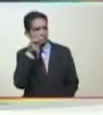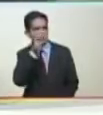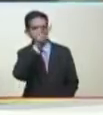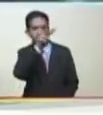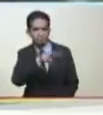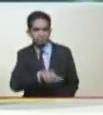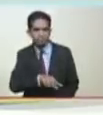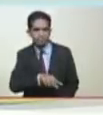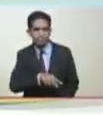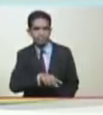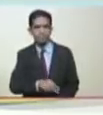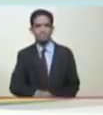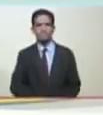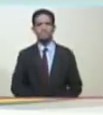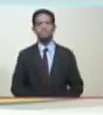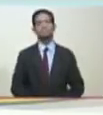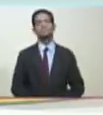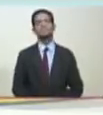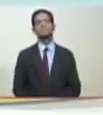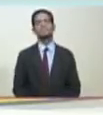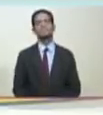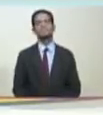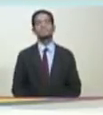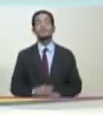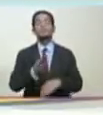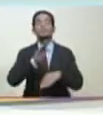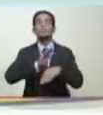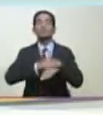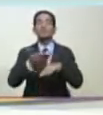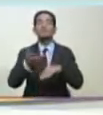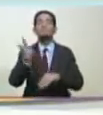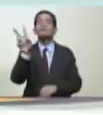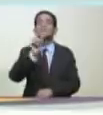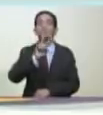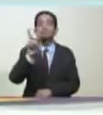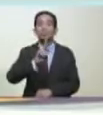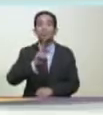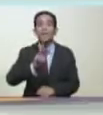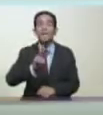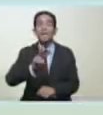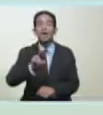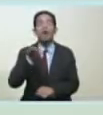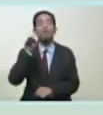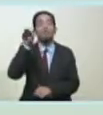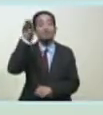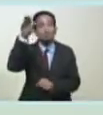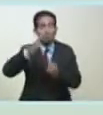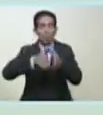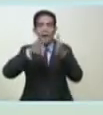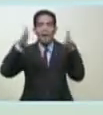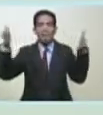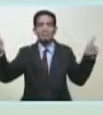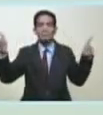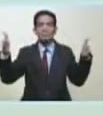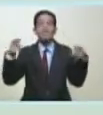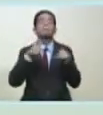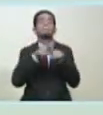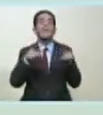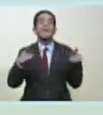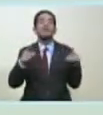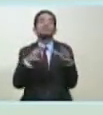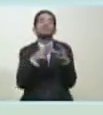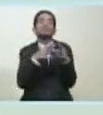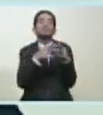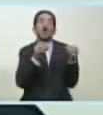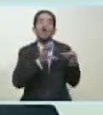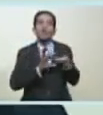y sumar. Porque Venezuela va a ser grande, pero si la hacemos entre todos